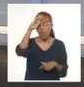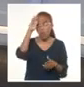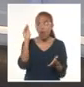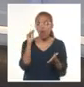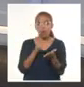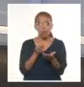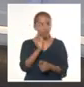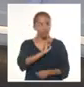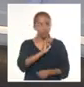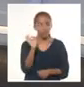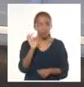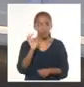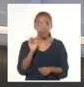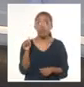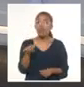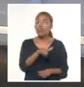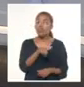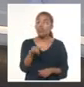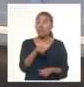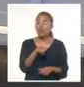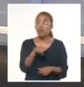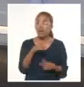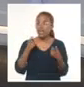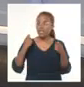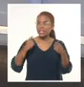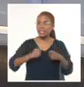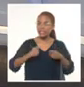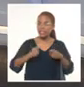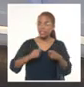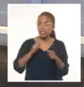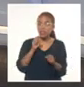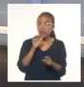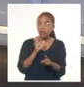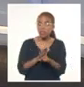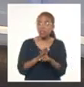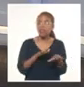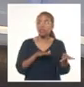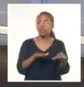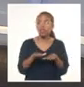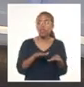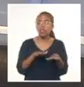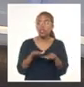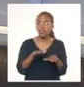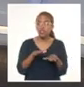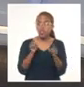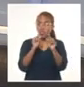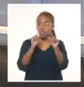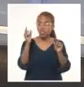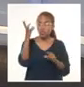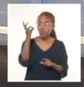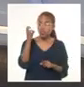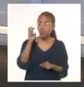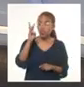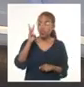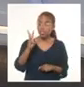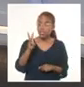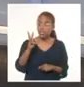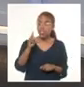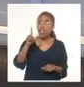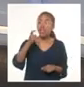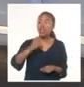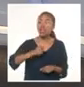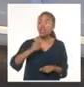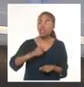incluida. Igualmente, se suspende el derecho a iniciar una acción en virtud del título 3 de la ley Helms-Burton